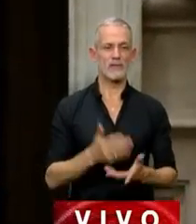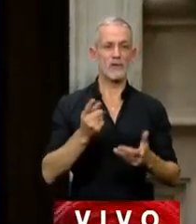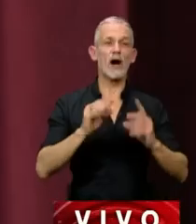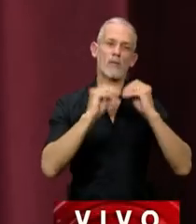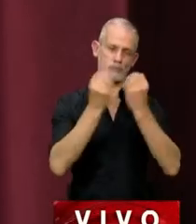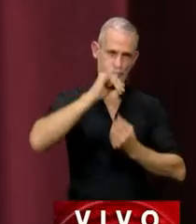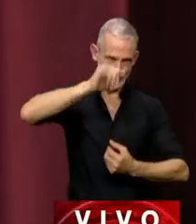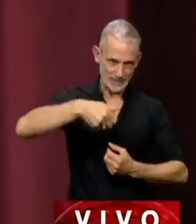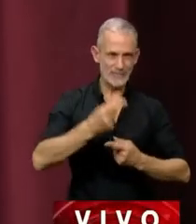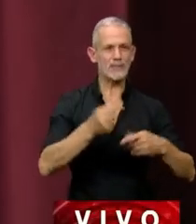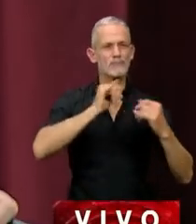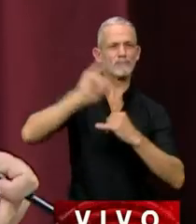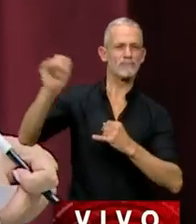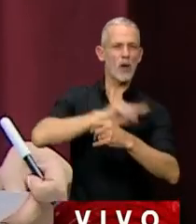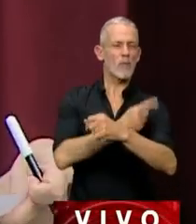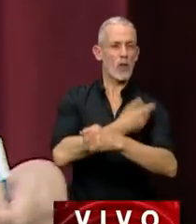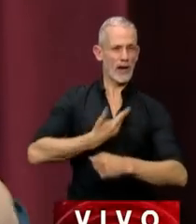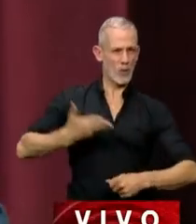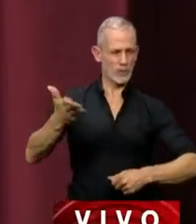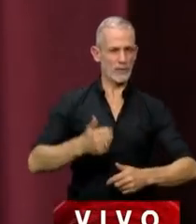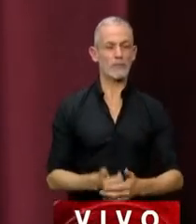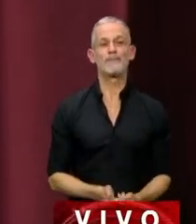Resulta afirmativa, se comunicará al Poder Ejecutivo.